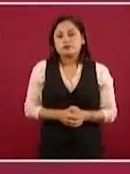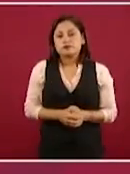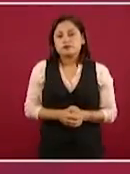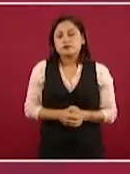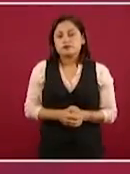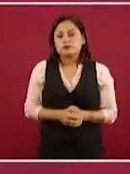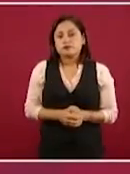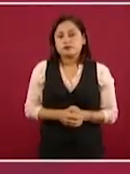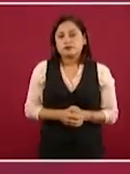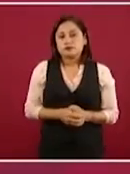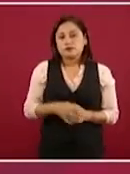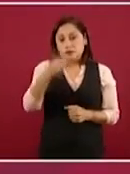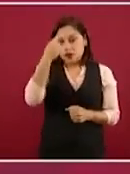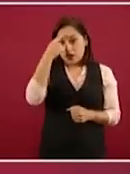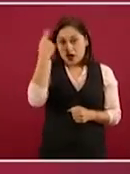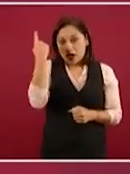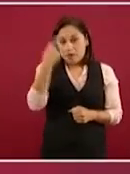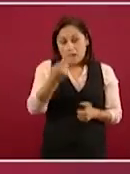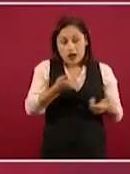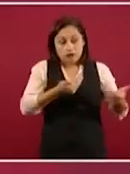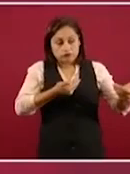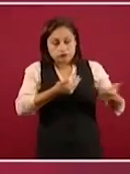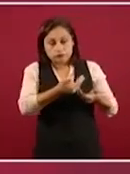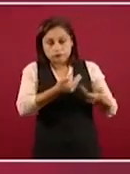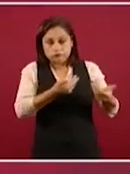fortalecer las relaciones de cooperación